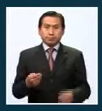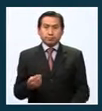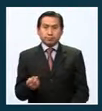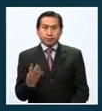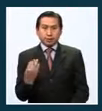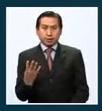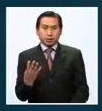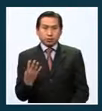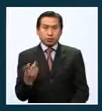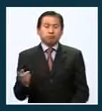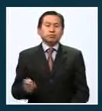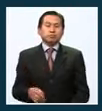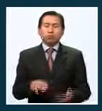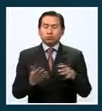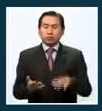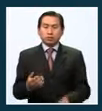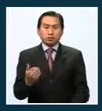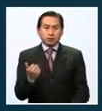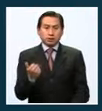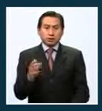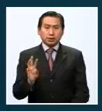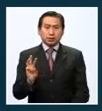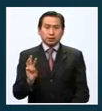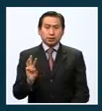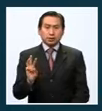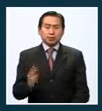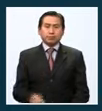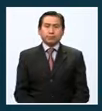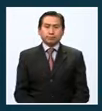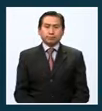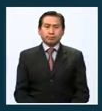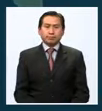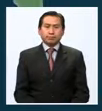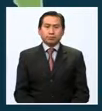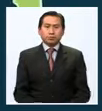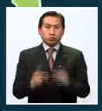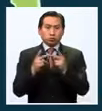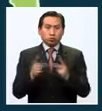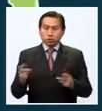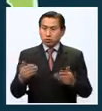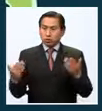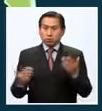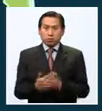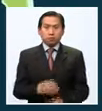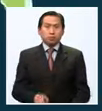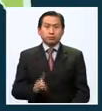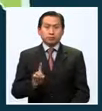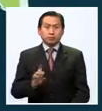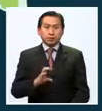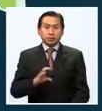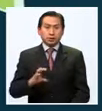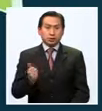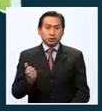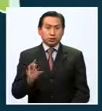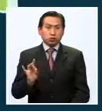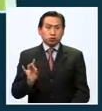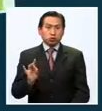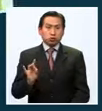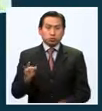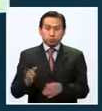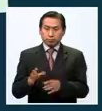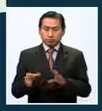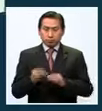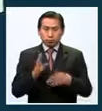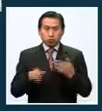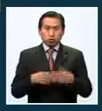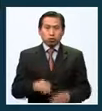pacientes recuperados 14, decesos 16. Potosí, nuevos contagios 118,